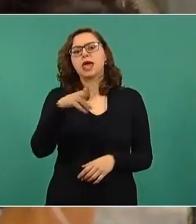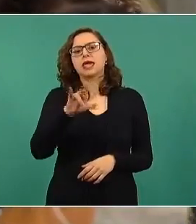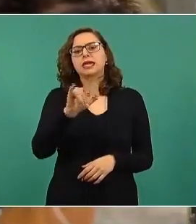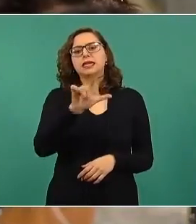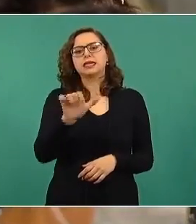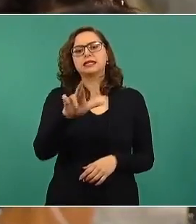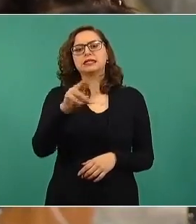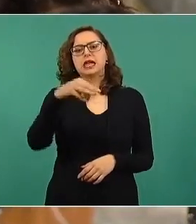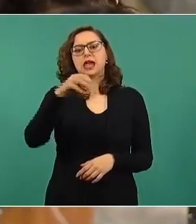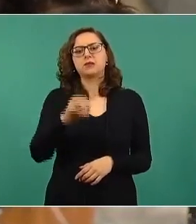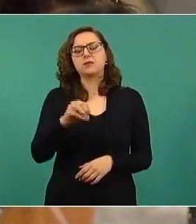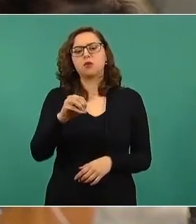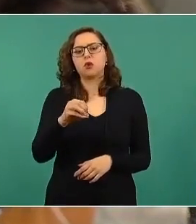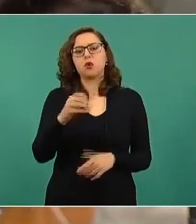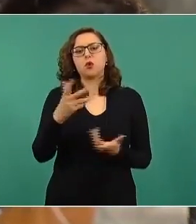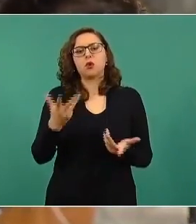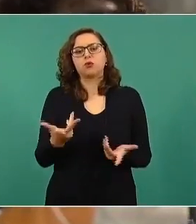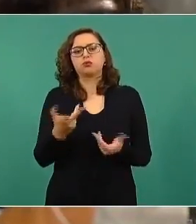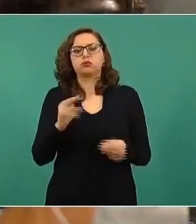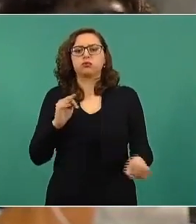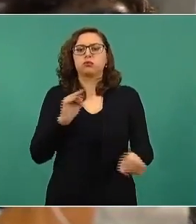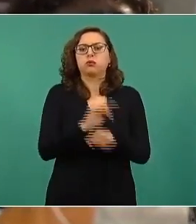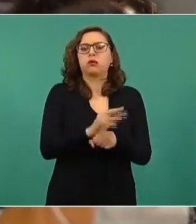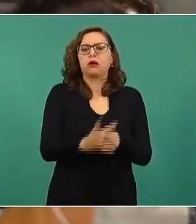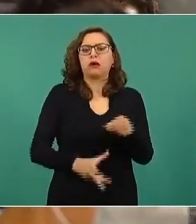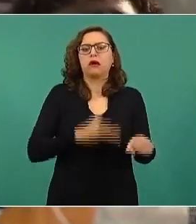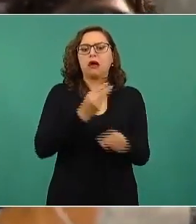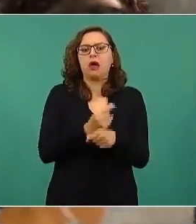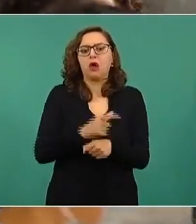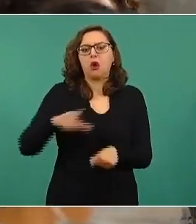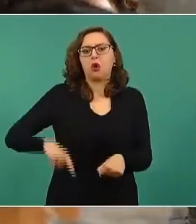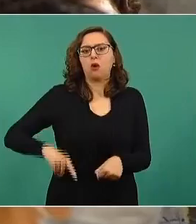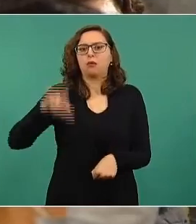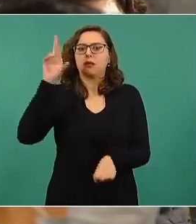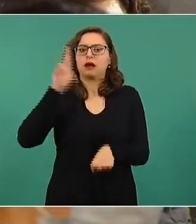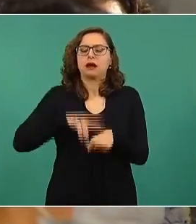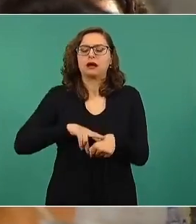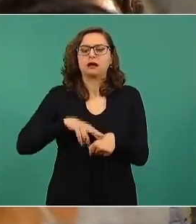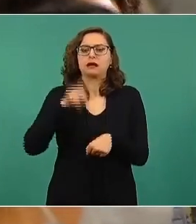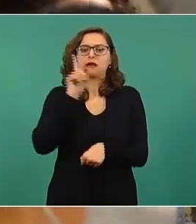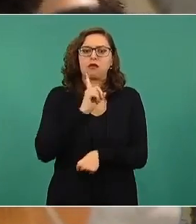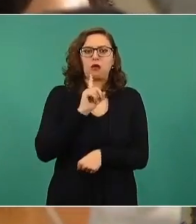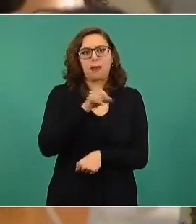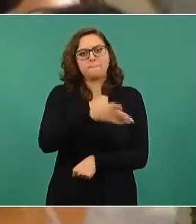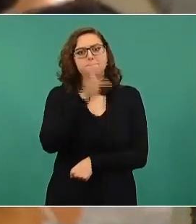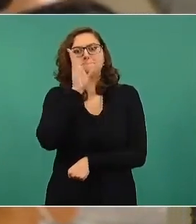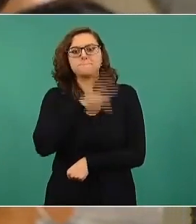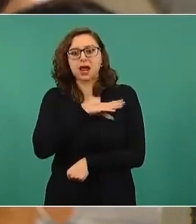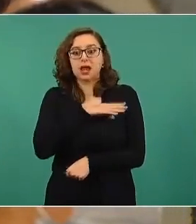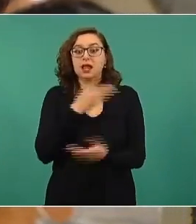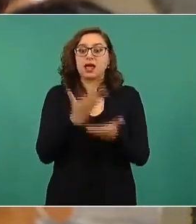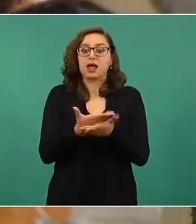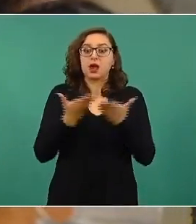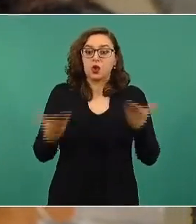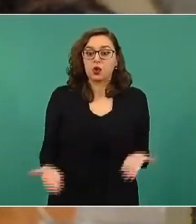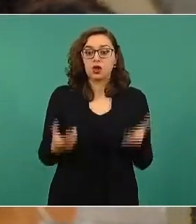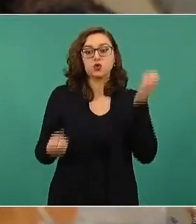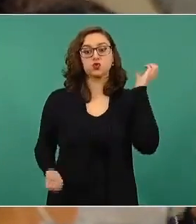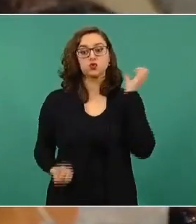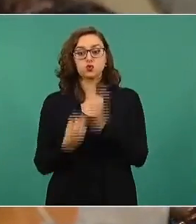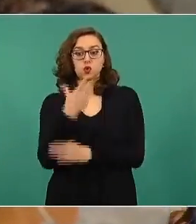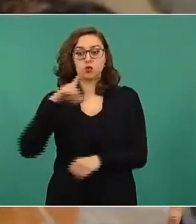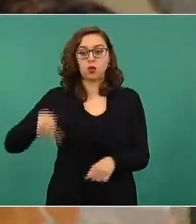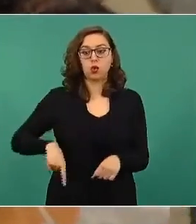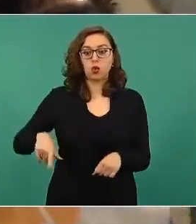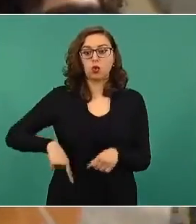tratando de justificar a la gobernadora de cómo dejó el estado. Pero ya Durazo se está encargando de sacarle los trapitos al